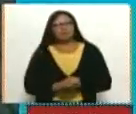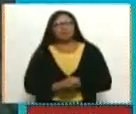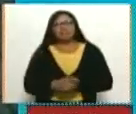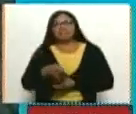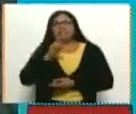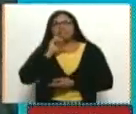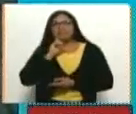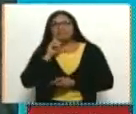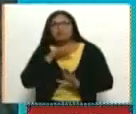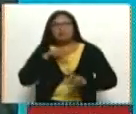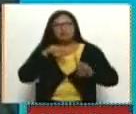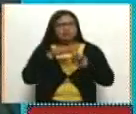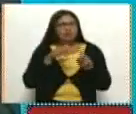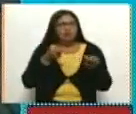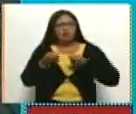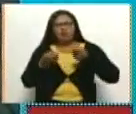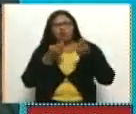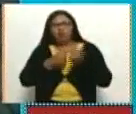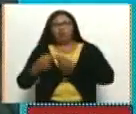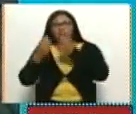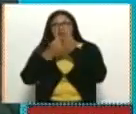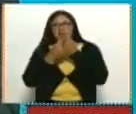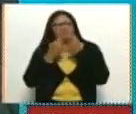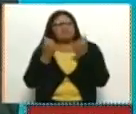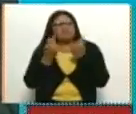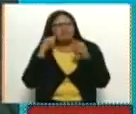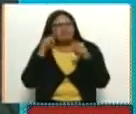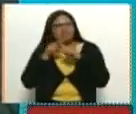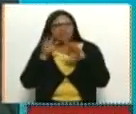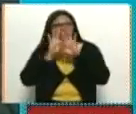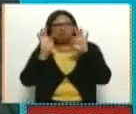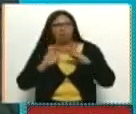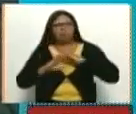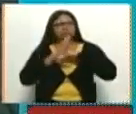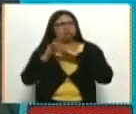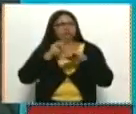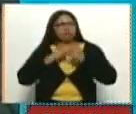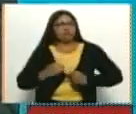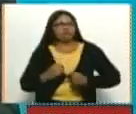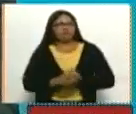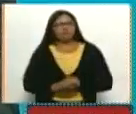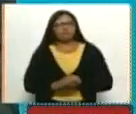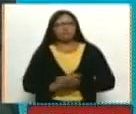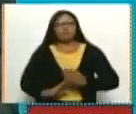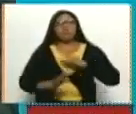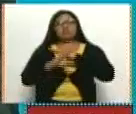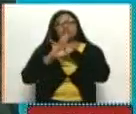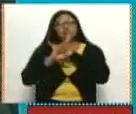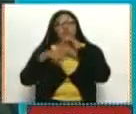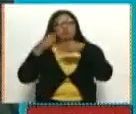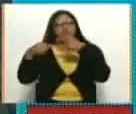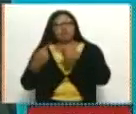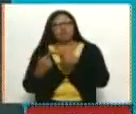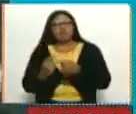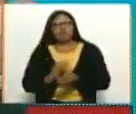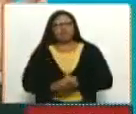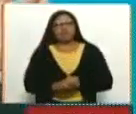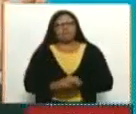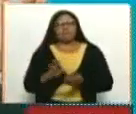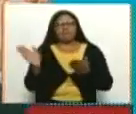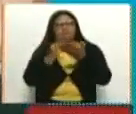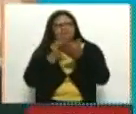de persecución económica, financiera, de medidas coercitivas unilaterales, de sanciones, pasar la página de